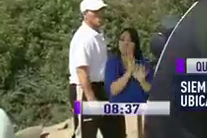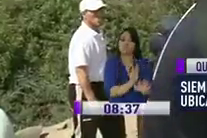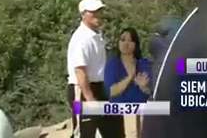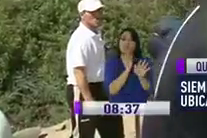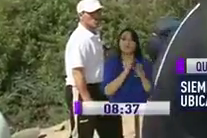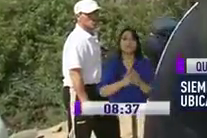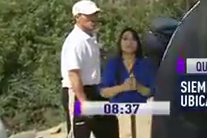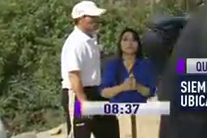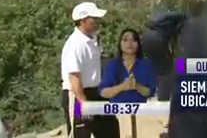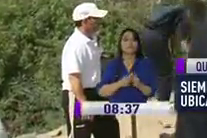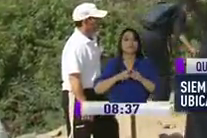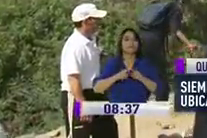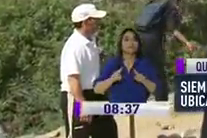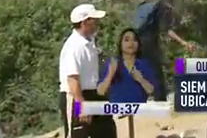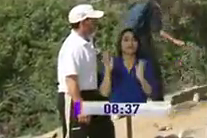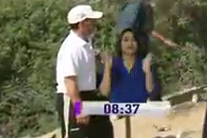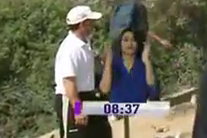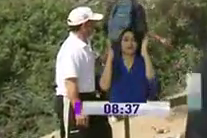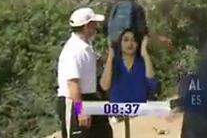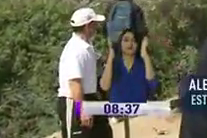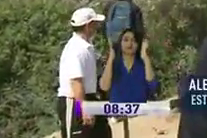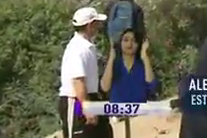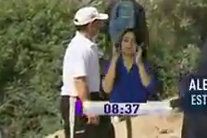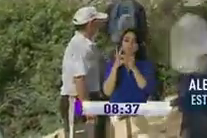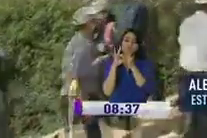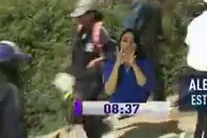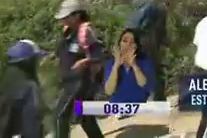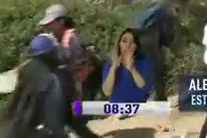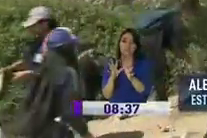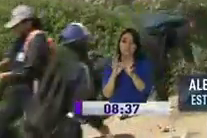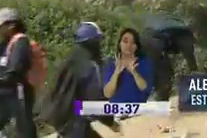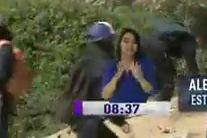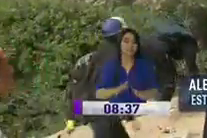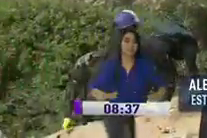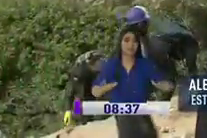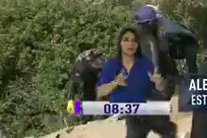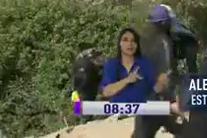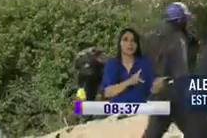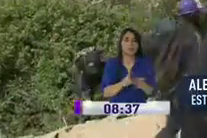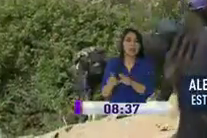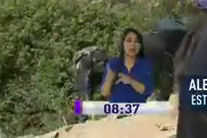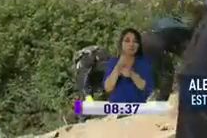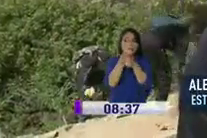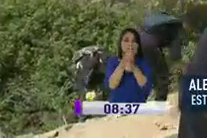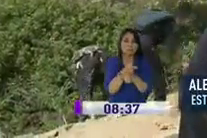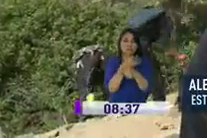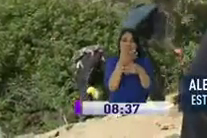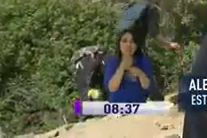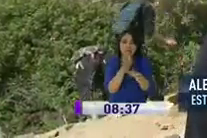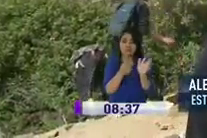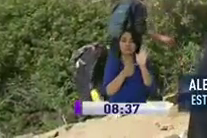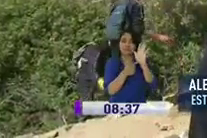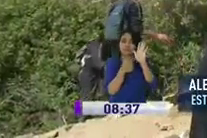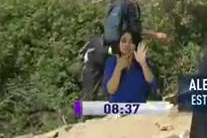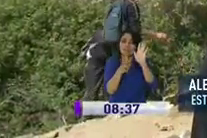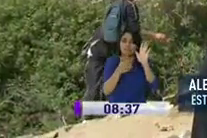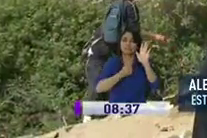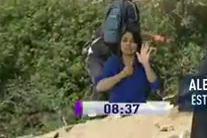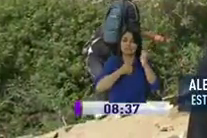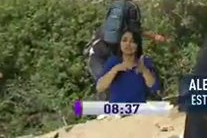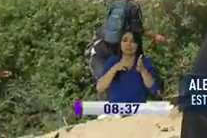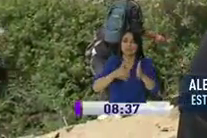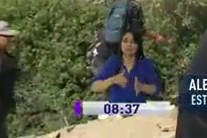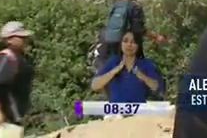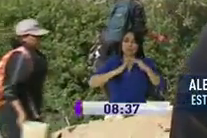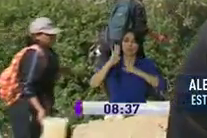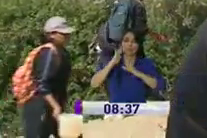Plantando varios árboles con todos nuestros compañeros, tomando un plan de acción que ya se expuso hacia nosotros como estudiantes para continuar